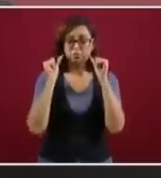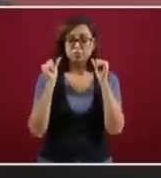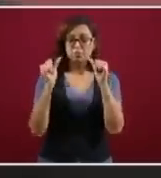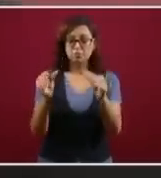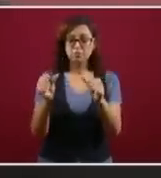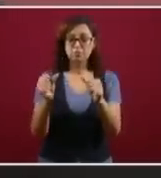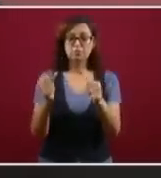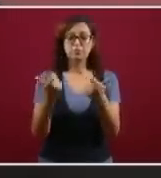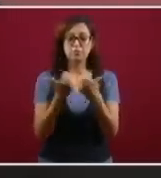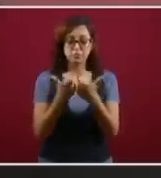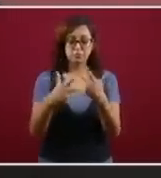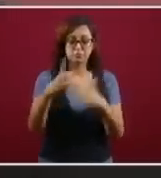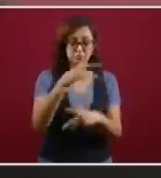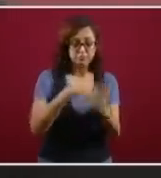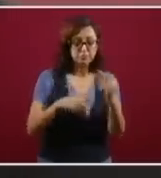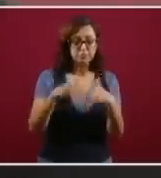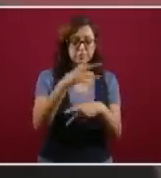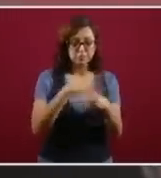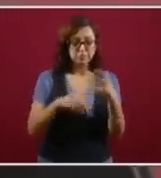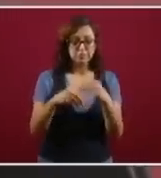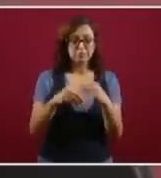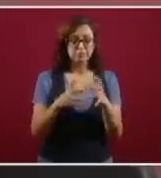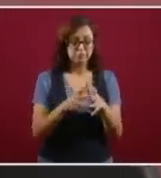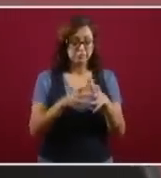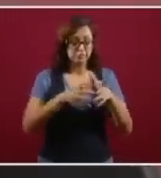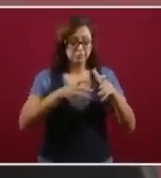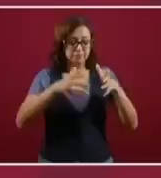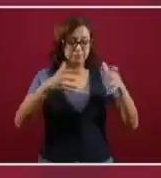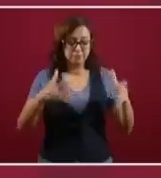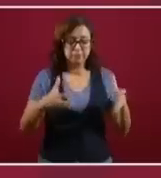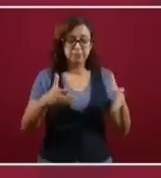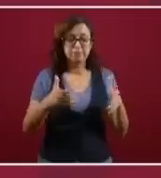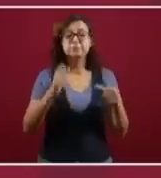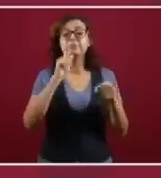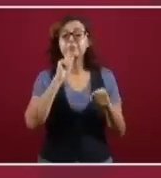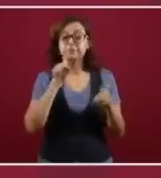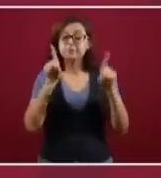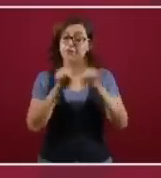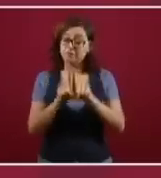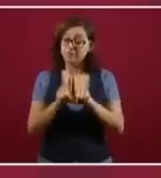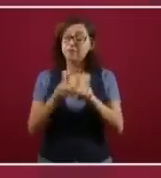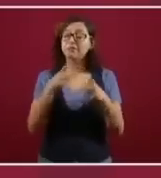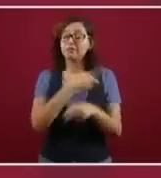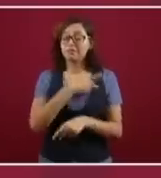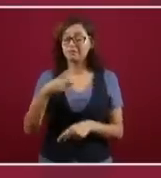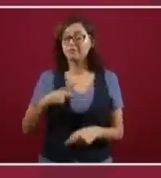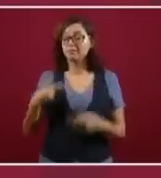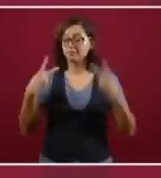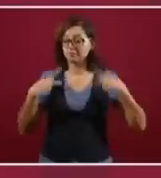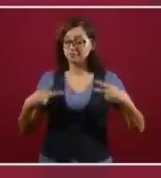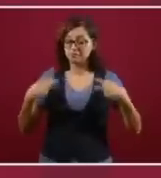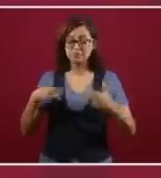crear utilidades, sino que se trate bien a los trabajadores,